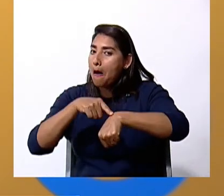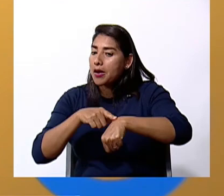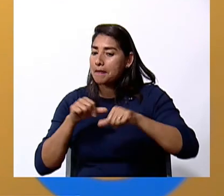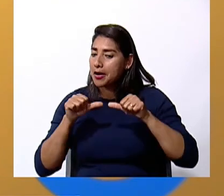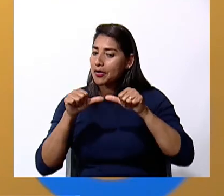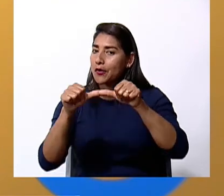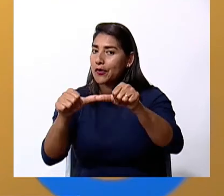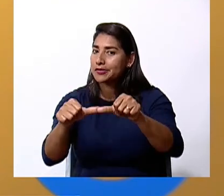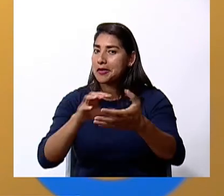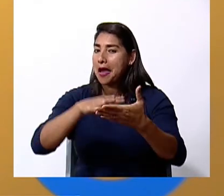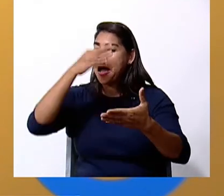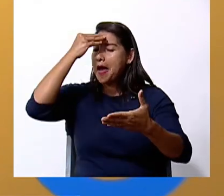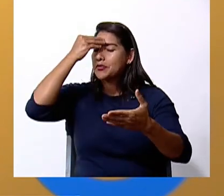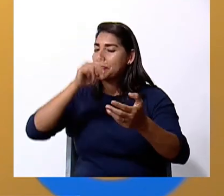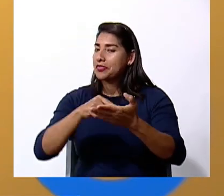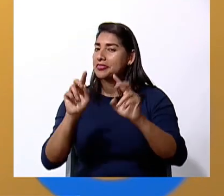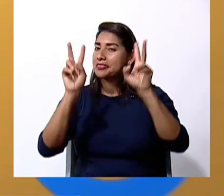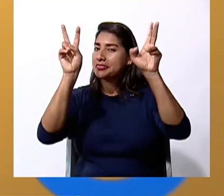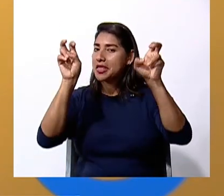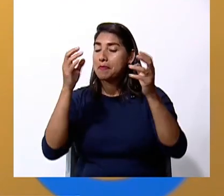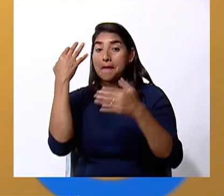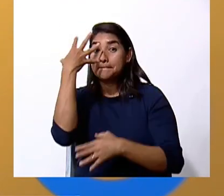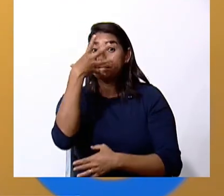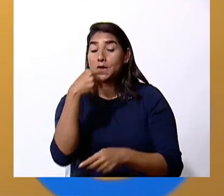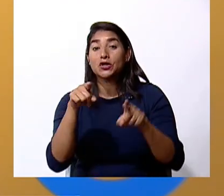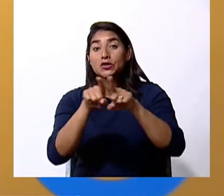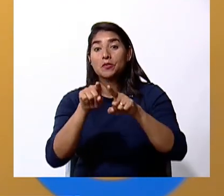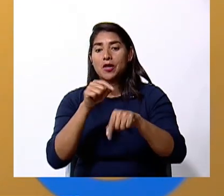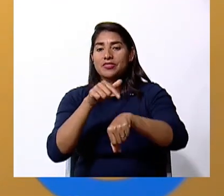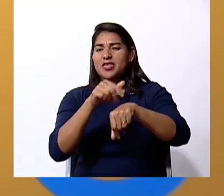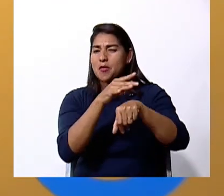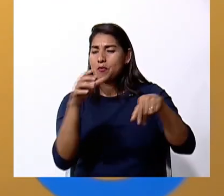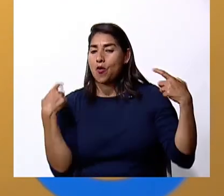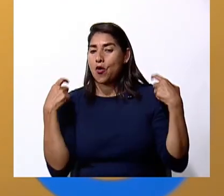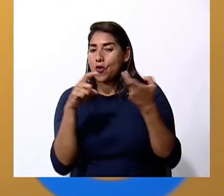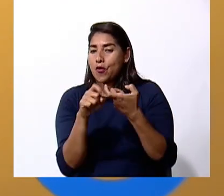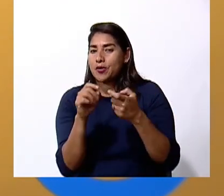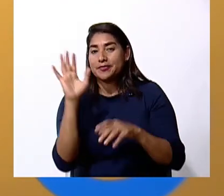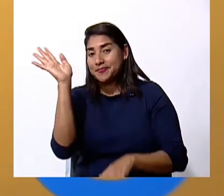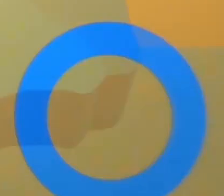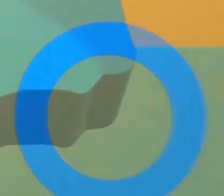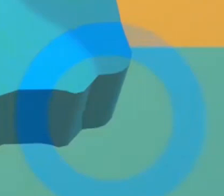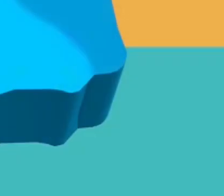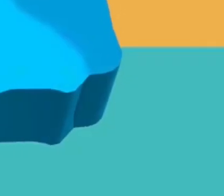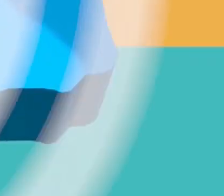que continuemos con otro tema muy bonito también de la colonia. Hasta luego.